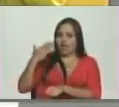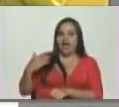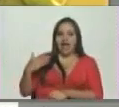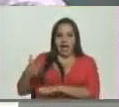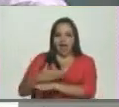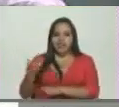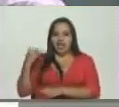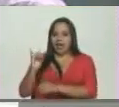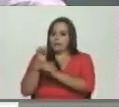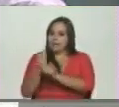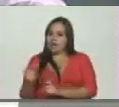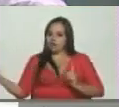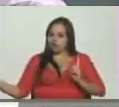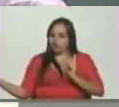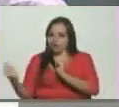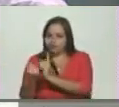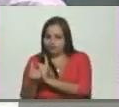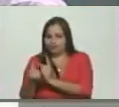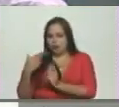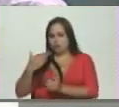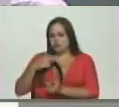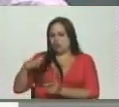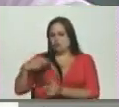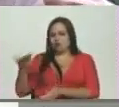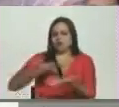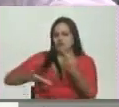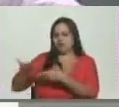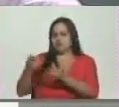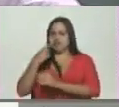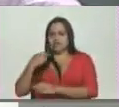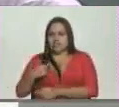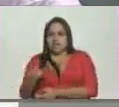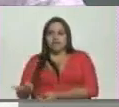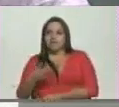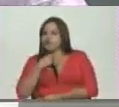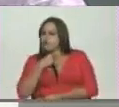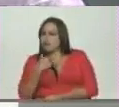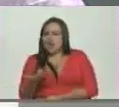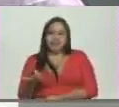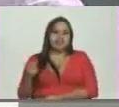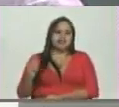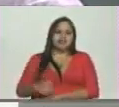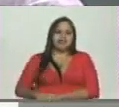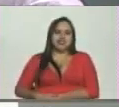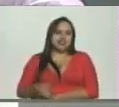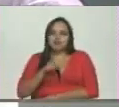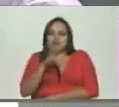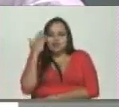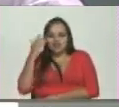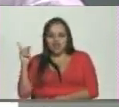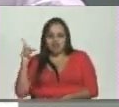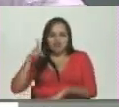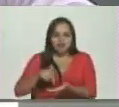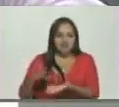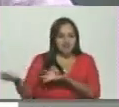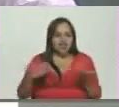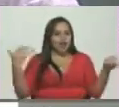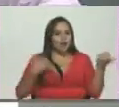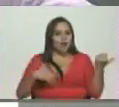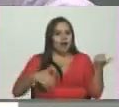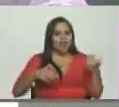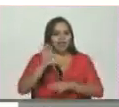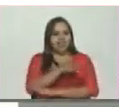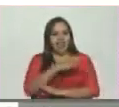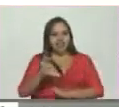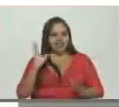ahí esperando. Estábamos hablando y él me decía, conchale, me hubiese traído, si yo sabía que usted está aquí, me traigo un cuatro para que cantamos una parranda.